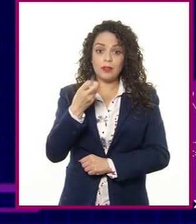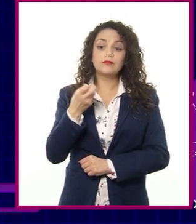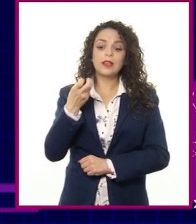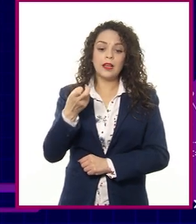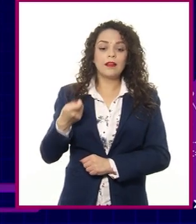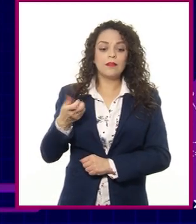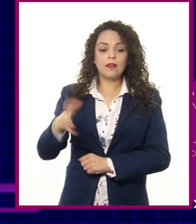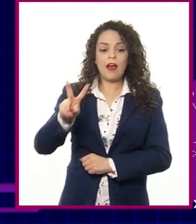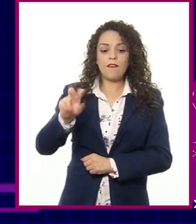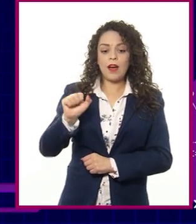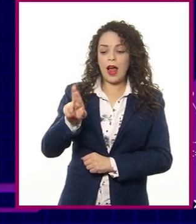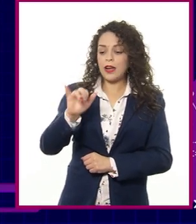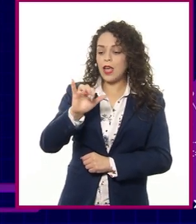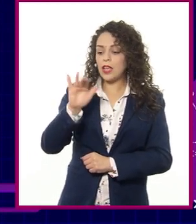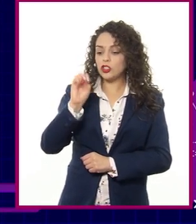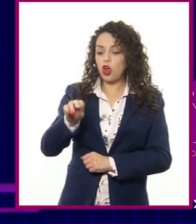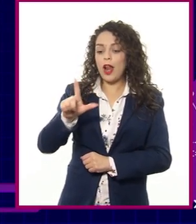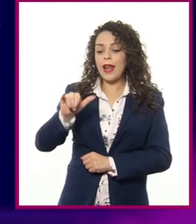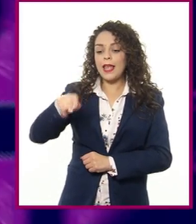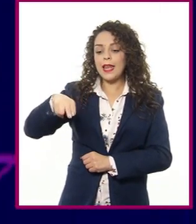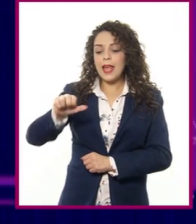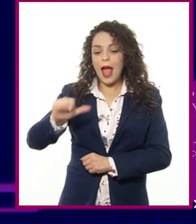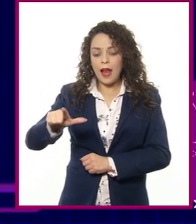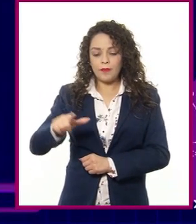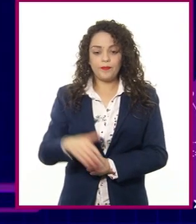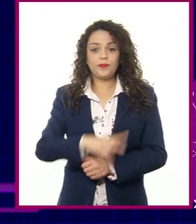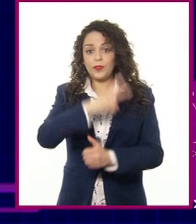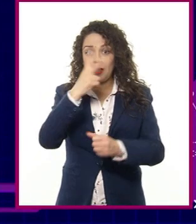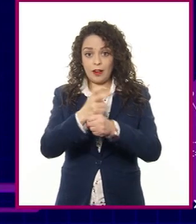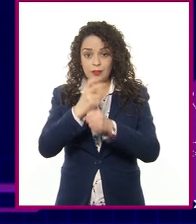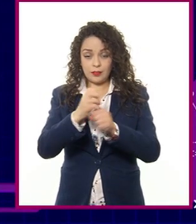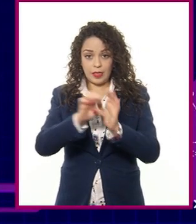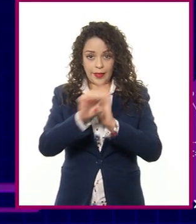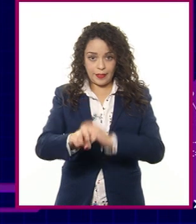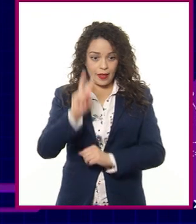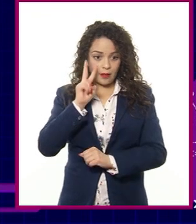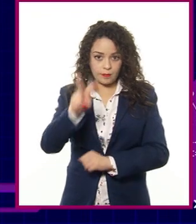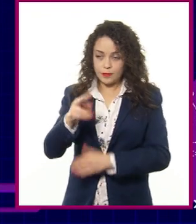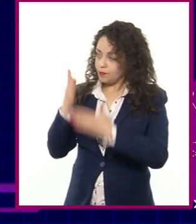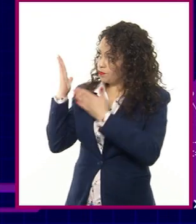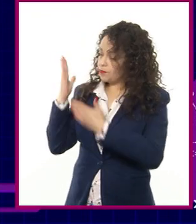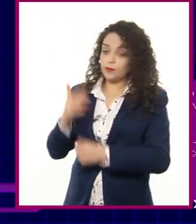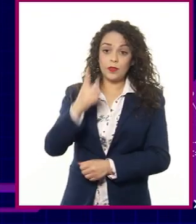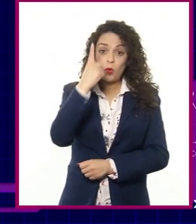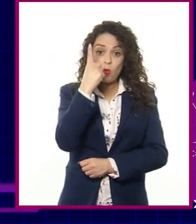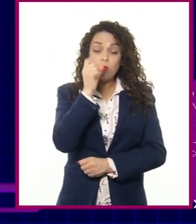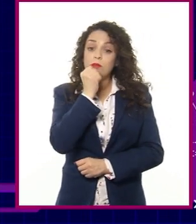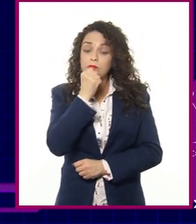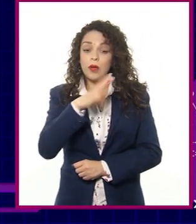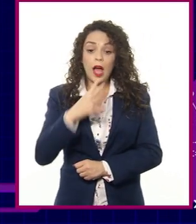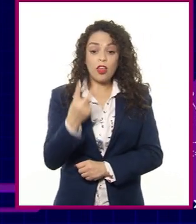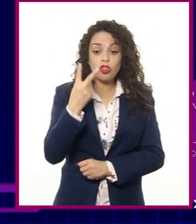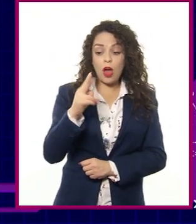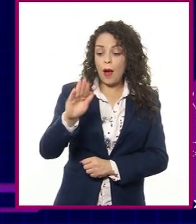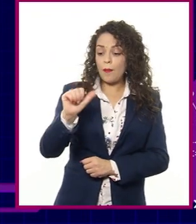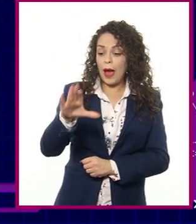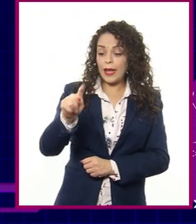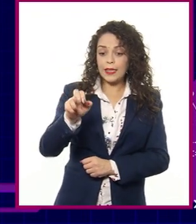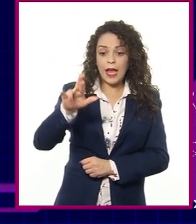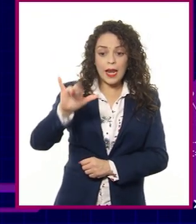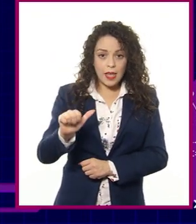variación lineal. En la situación 2, se tiene que en el segundo 1 hay 2 bacterias, en